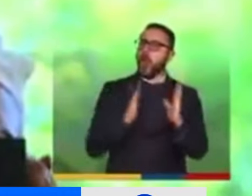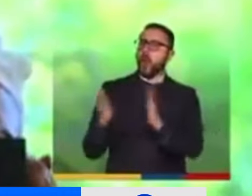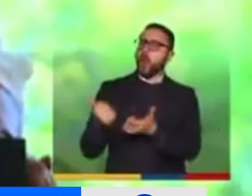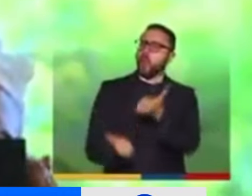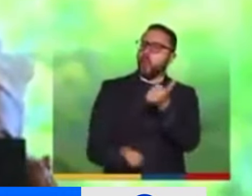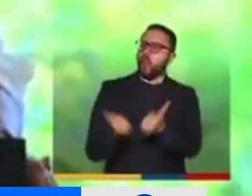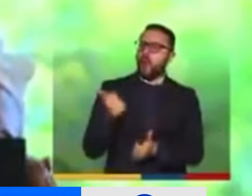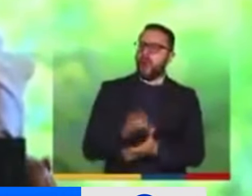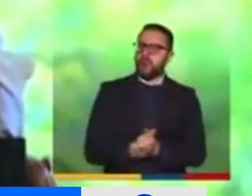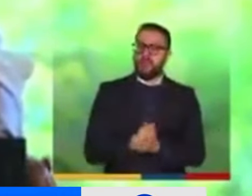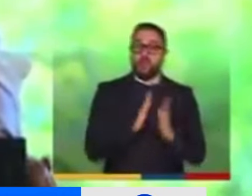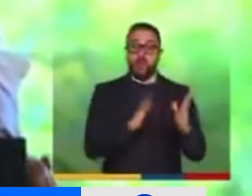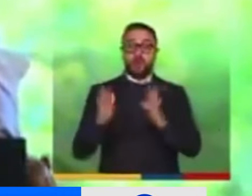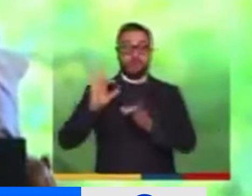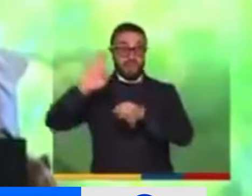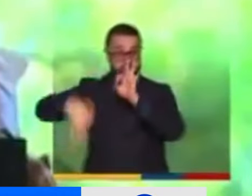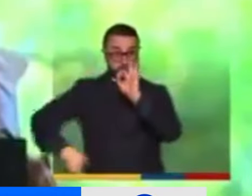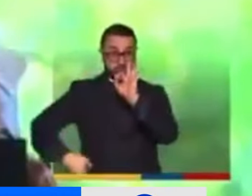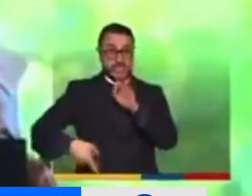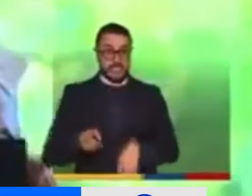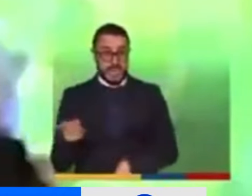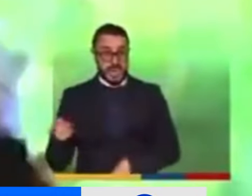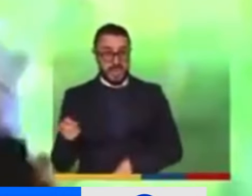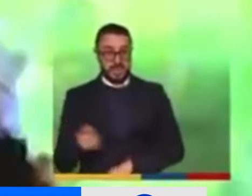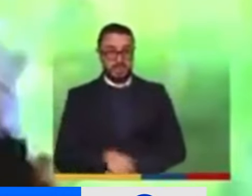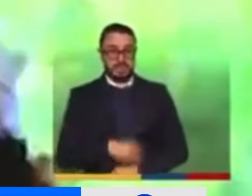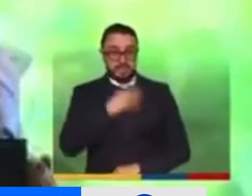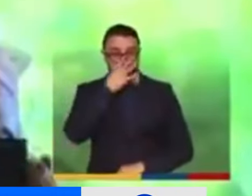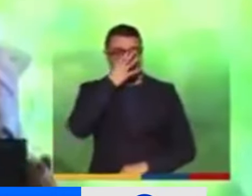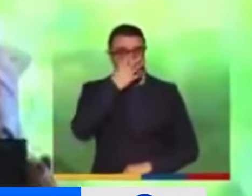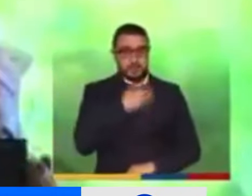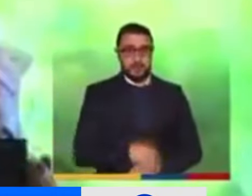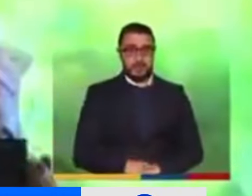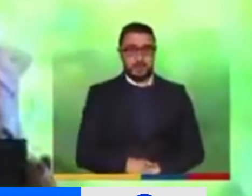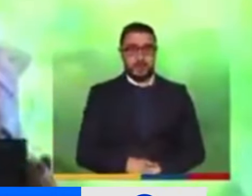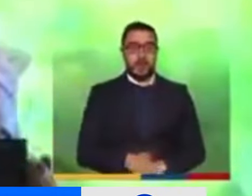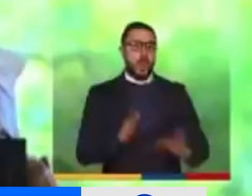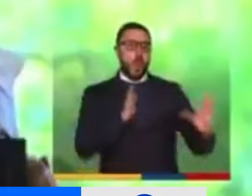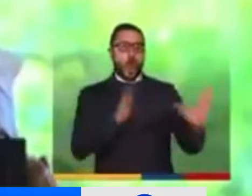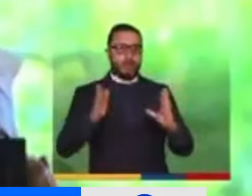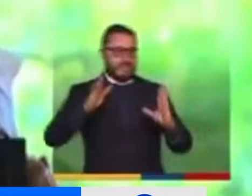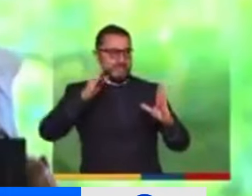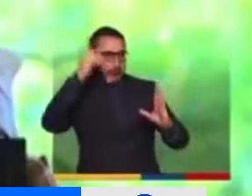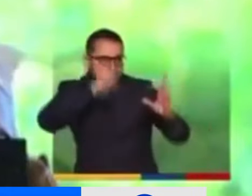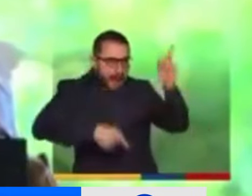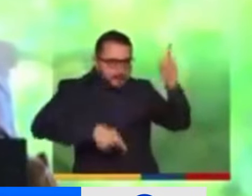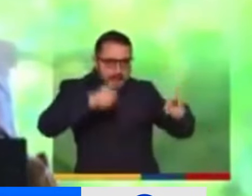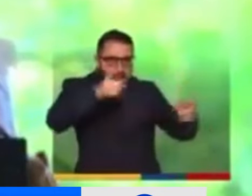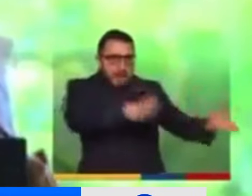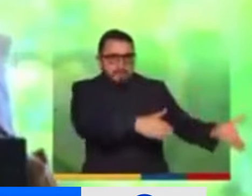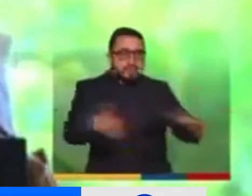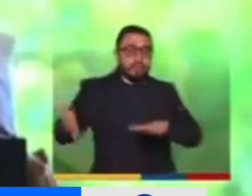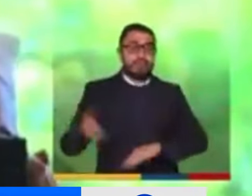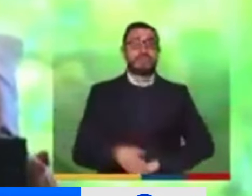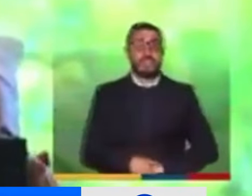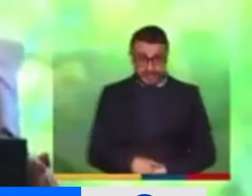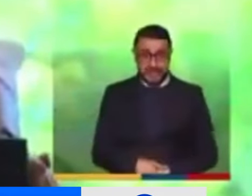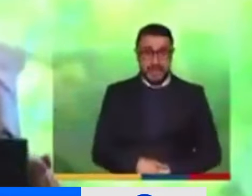injusticia? ¿El orden que genera la muerte? ¿Esa